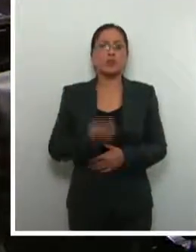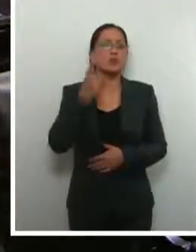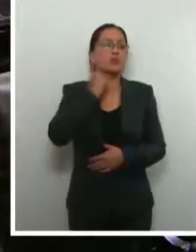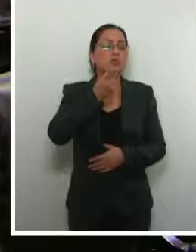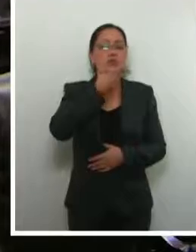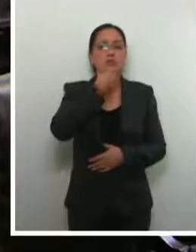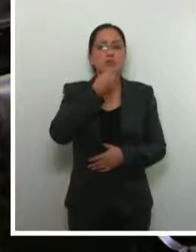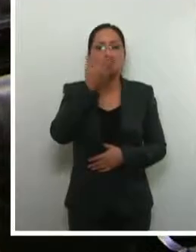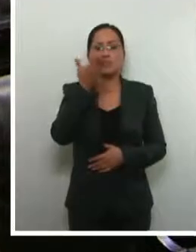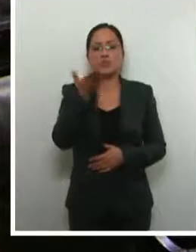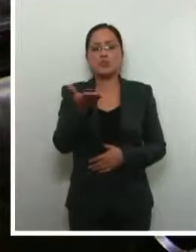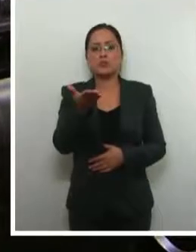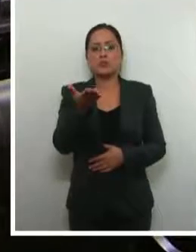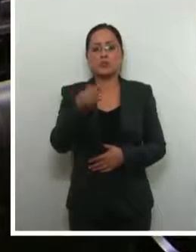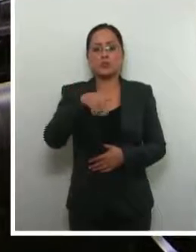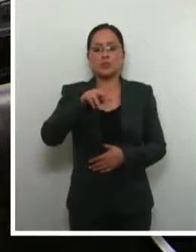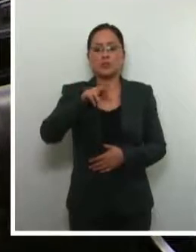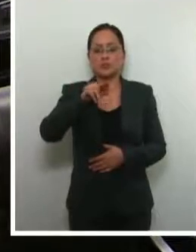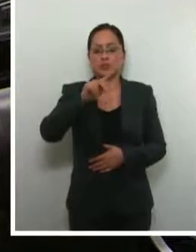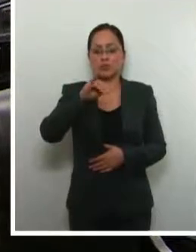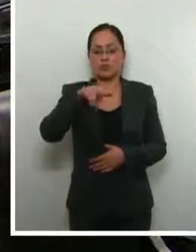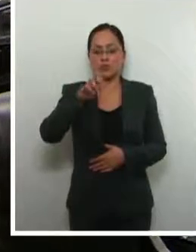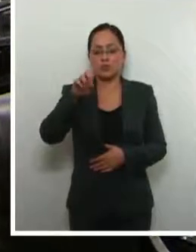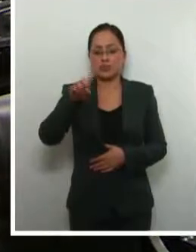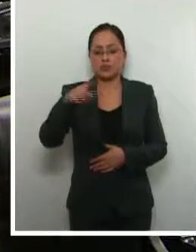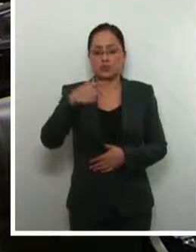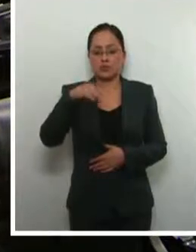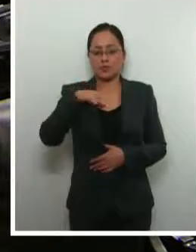Diputado Martínez Gómez, a favor.